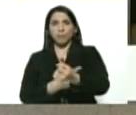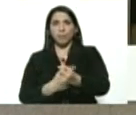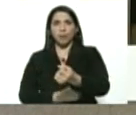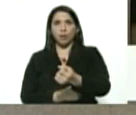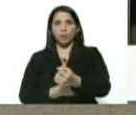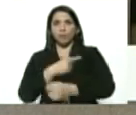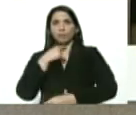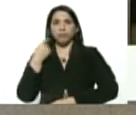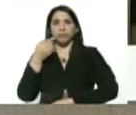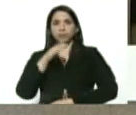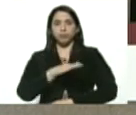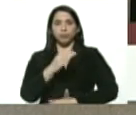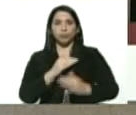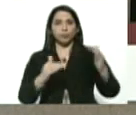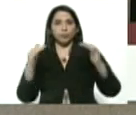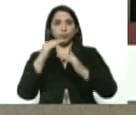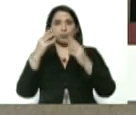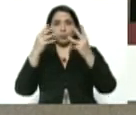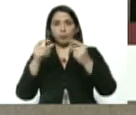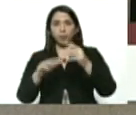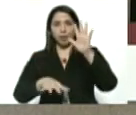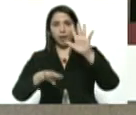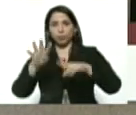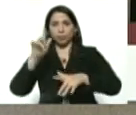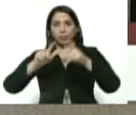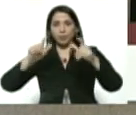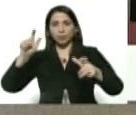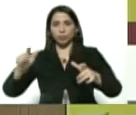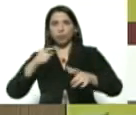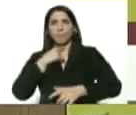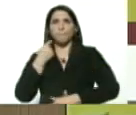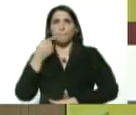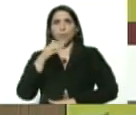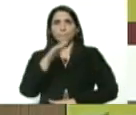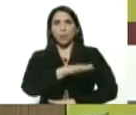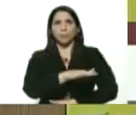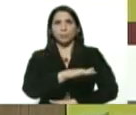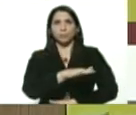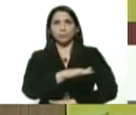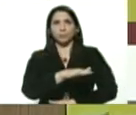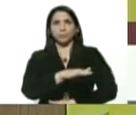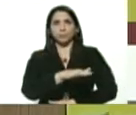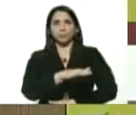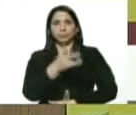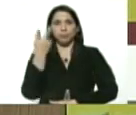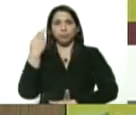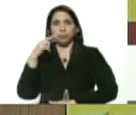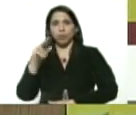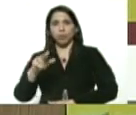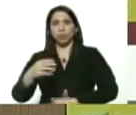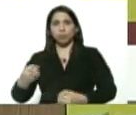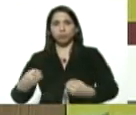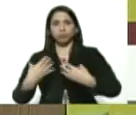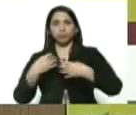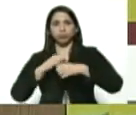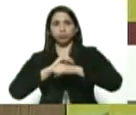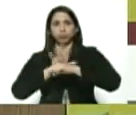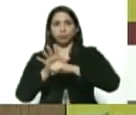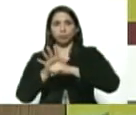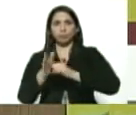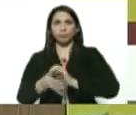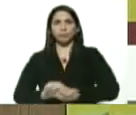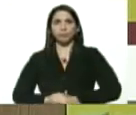para llegar a la cifra de catorce venezolanos o venezolana fallecida por infección con kobe